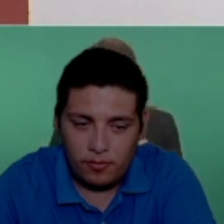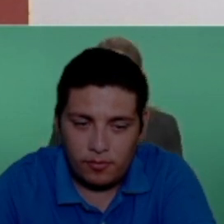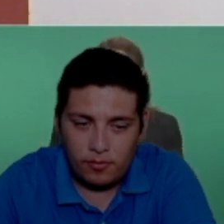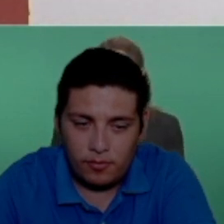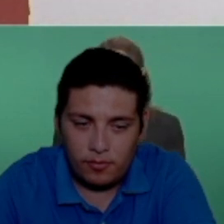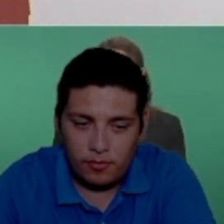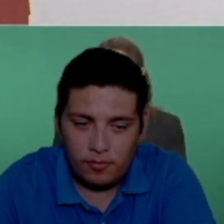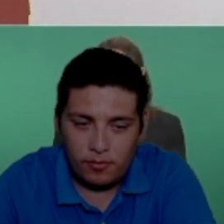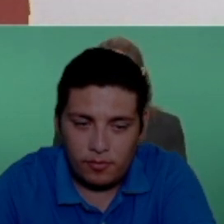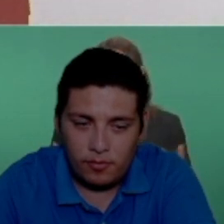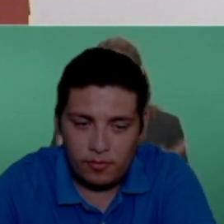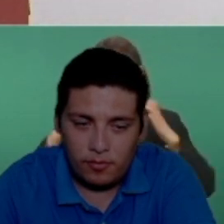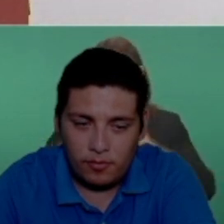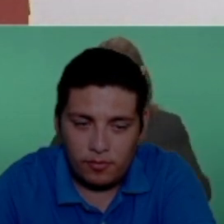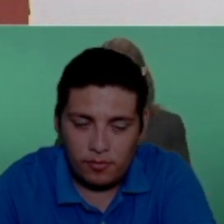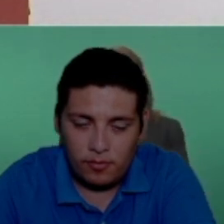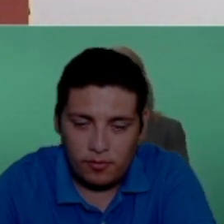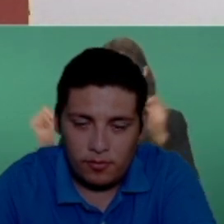Escondieron el cadáver